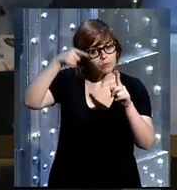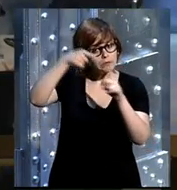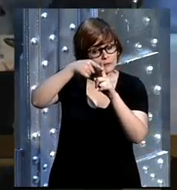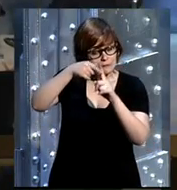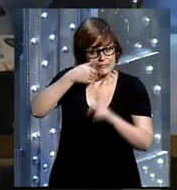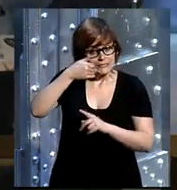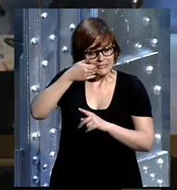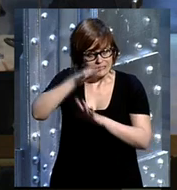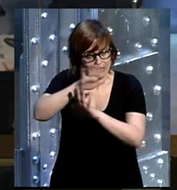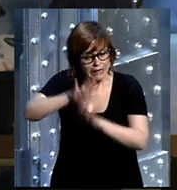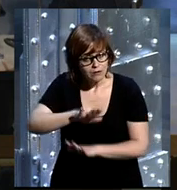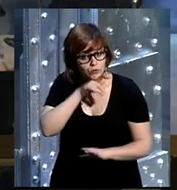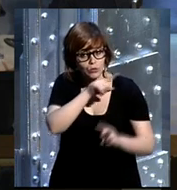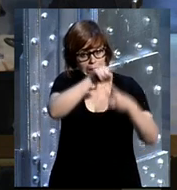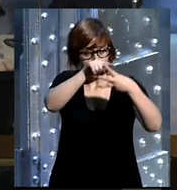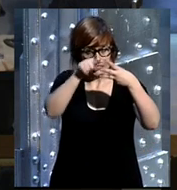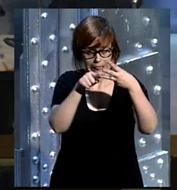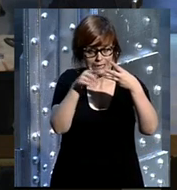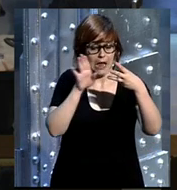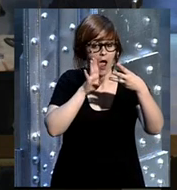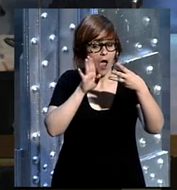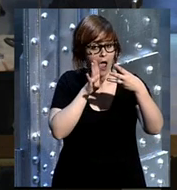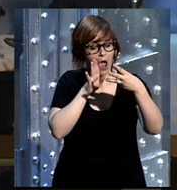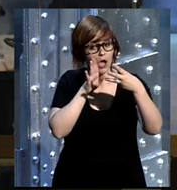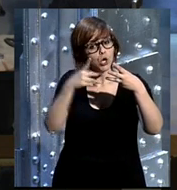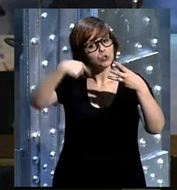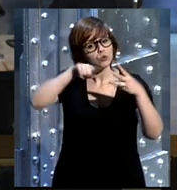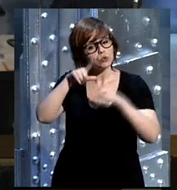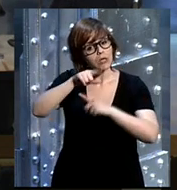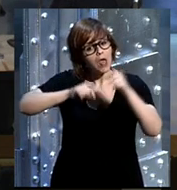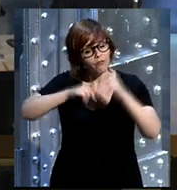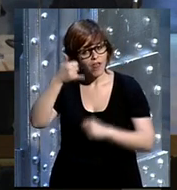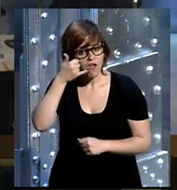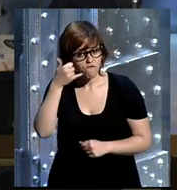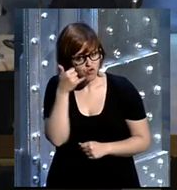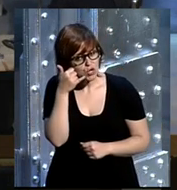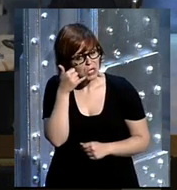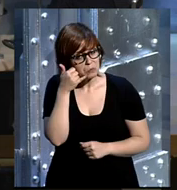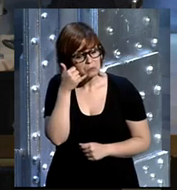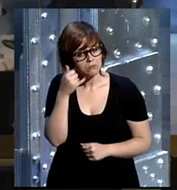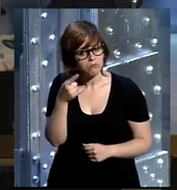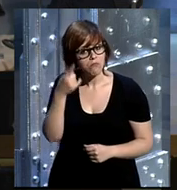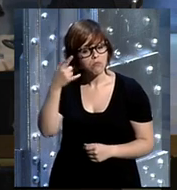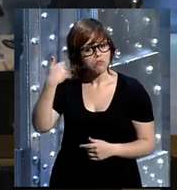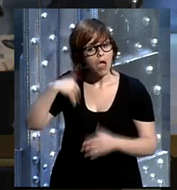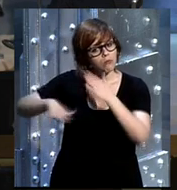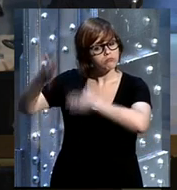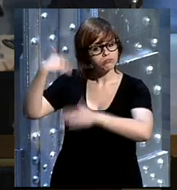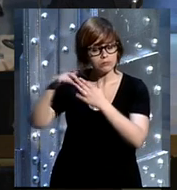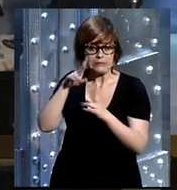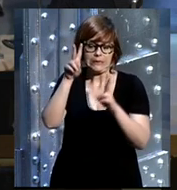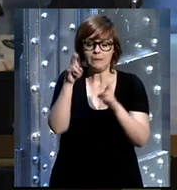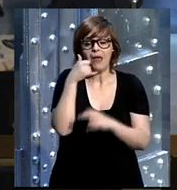decirles que sobre estos 3 elementos, nosotros en Telefónica ya hace tiempo, y con la creación de Telefónica